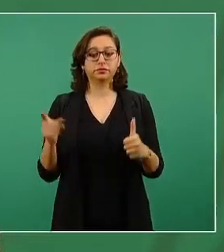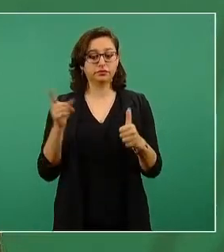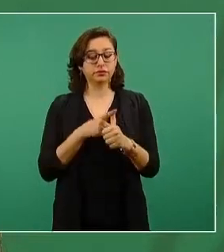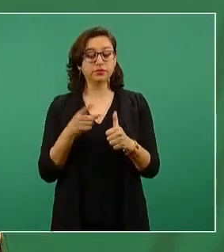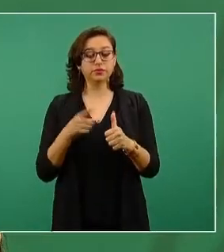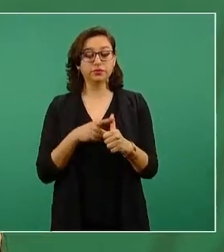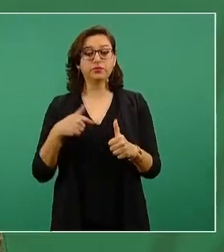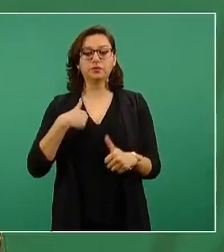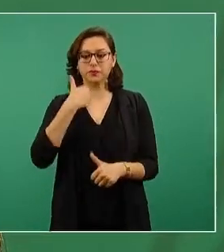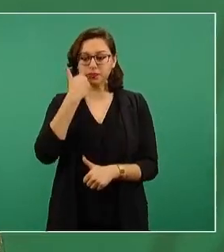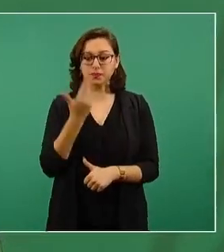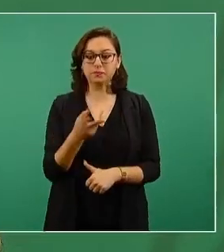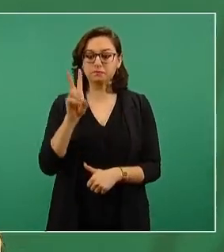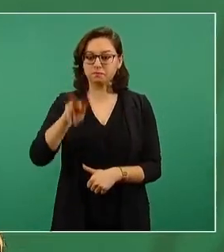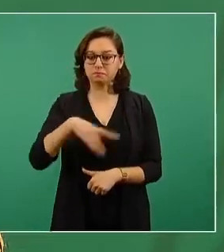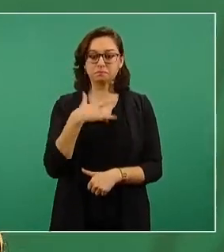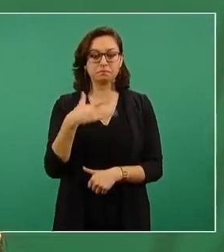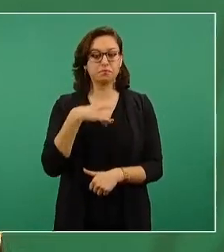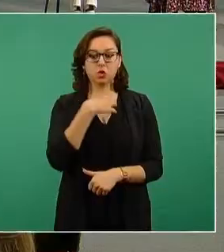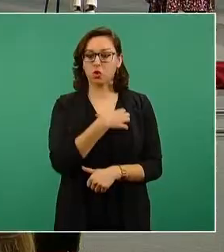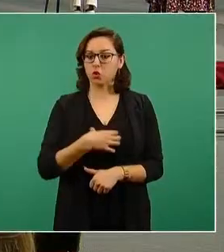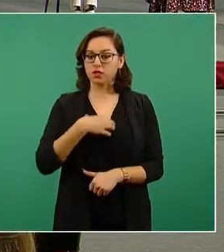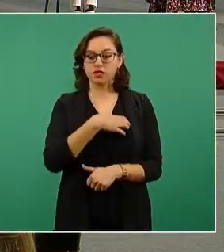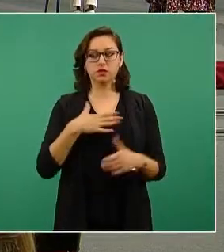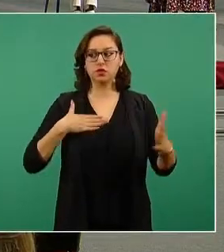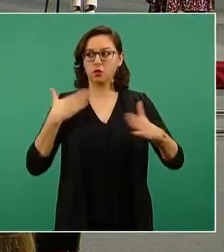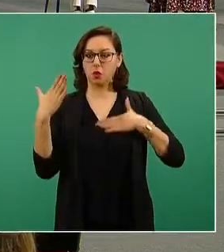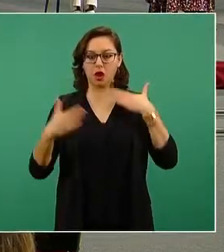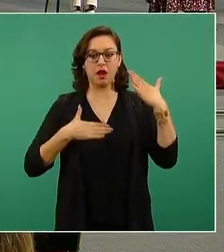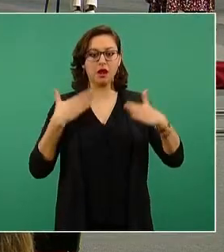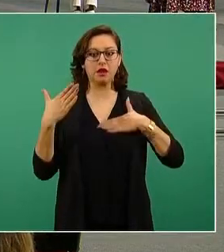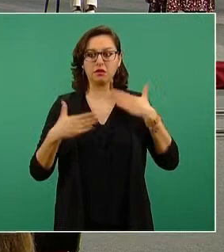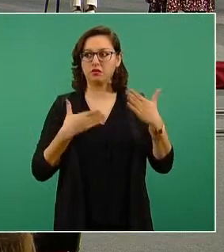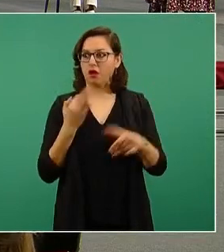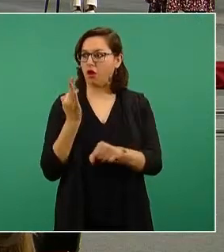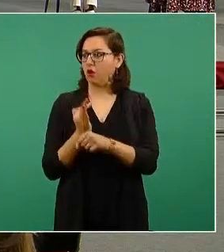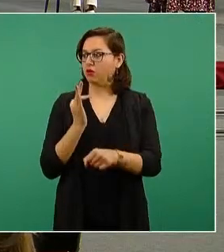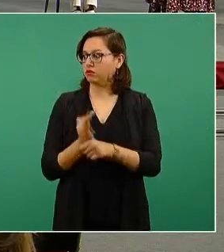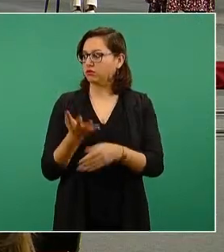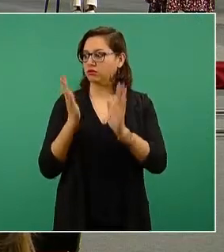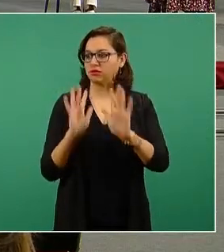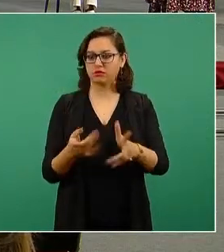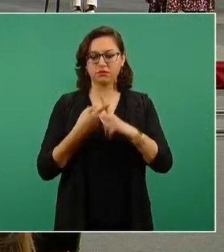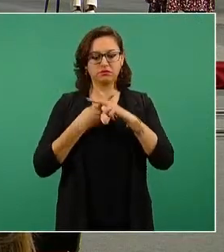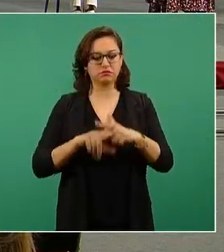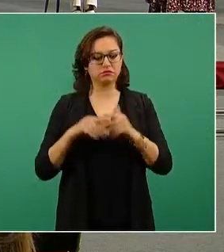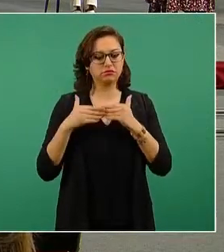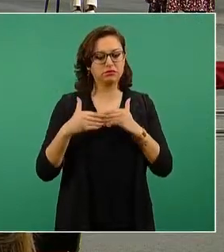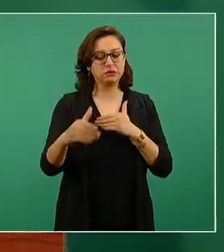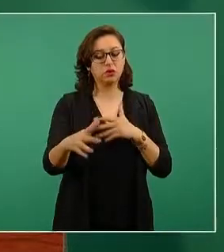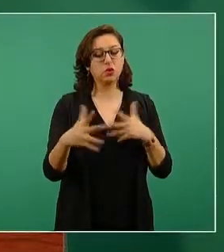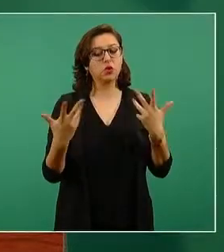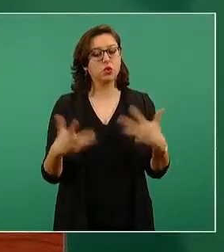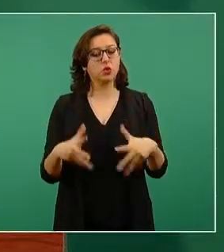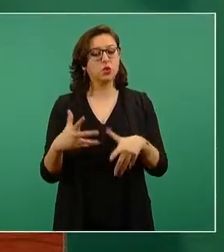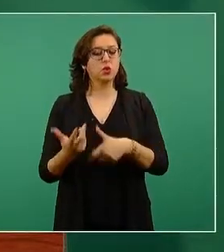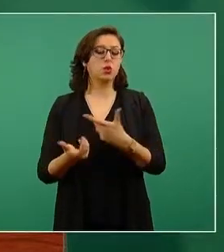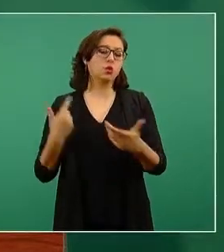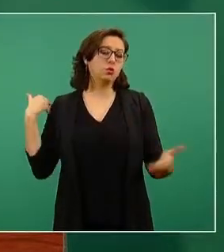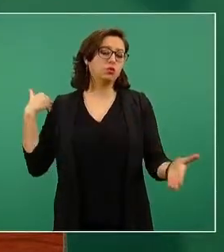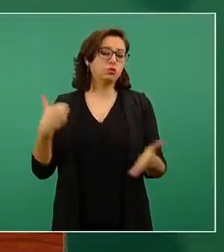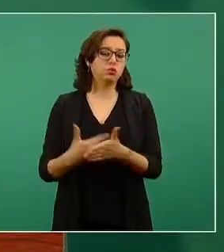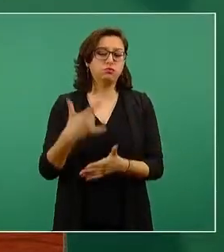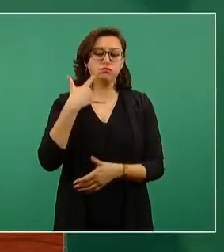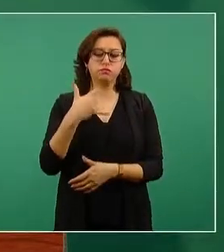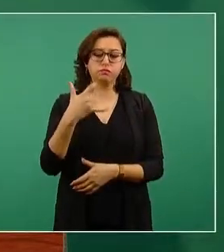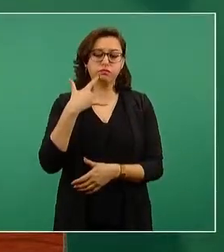mi alegría, mi reconocimiento por haber llegado a este momento, que como sabemos ha sido un esfuerzo de muchísimo tiempo desde los